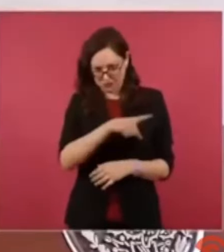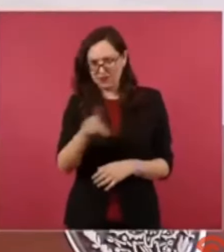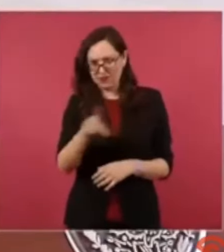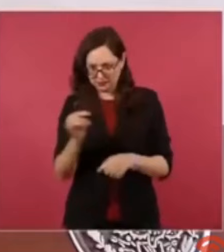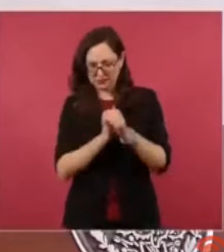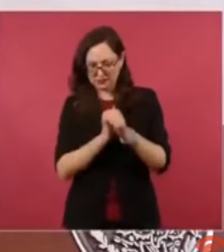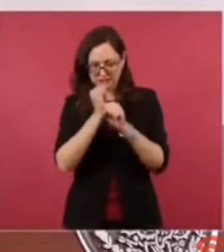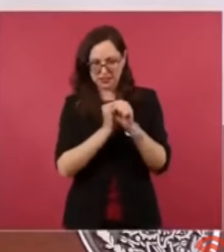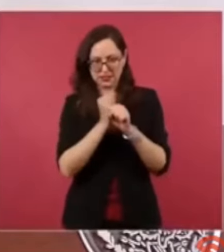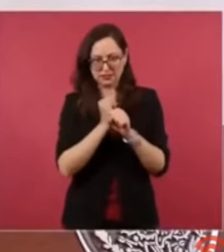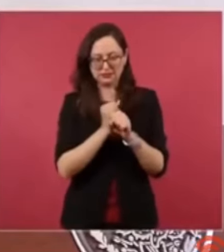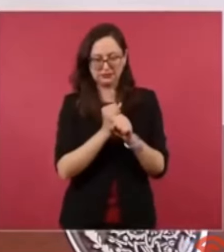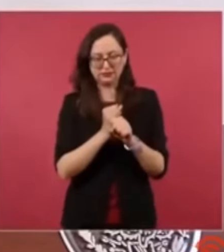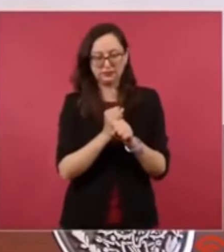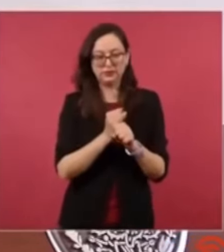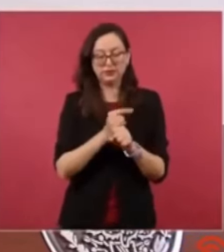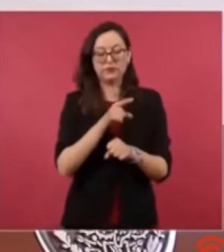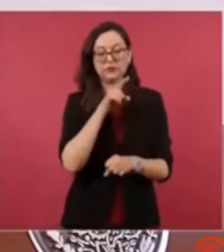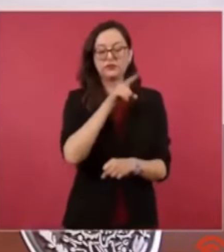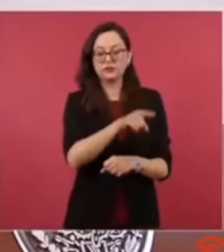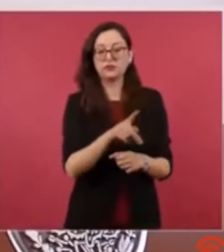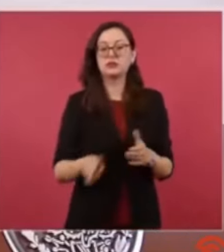tarea, lo de que